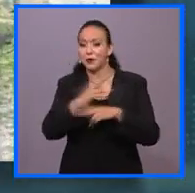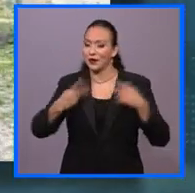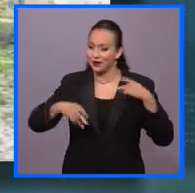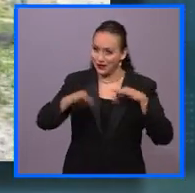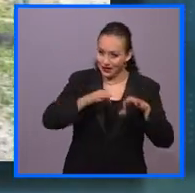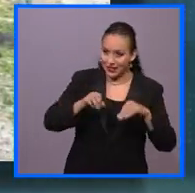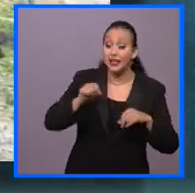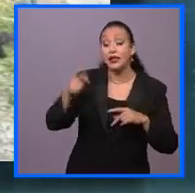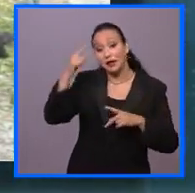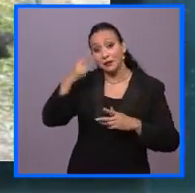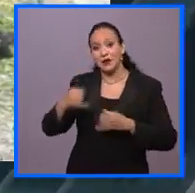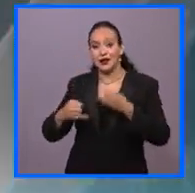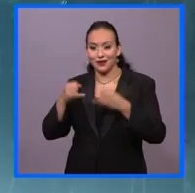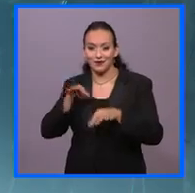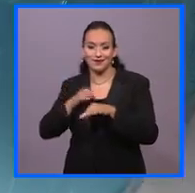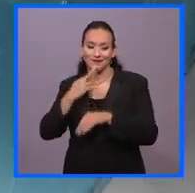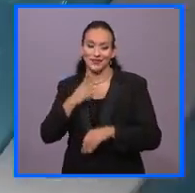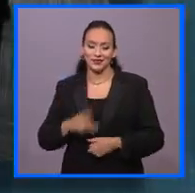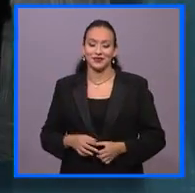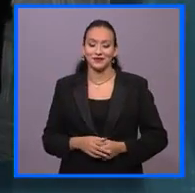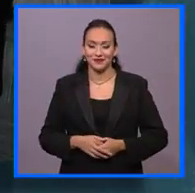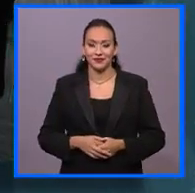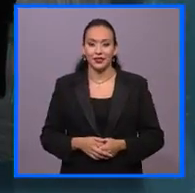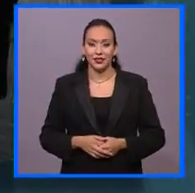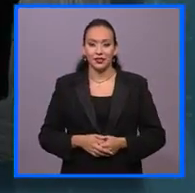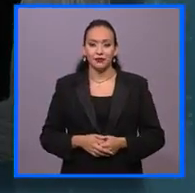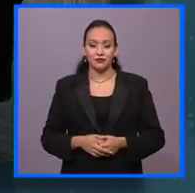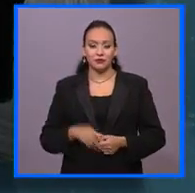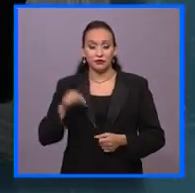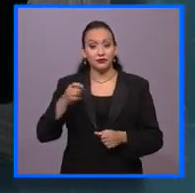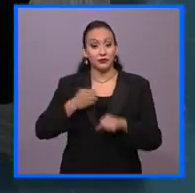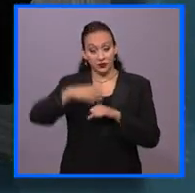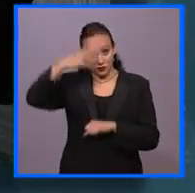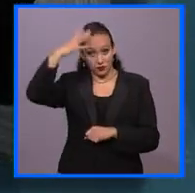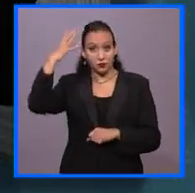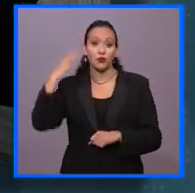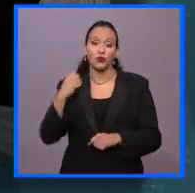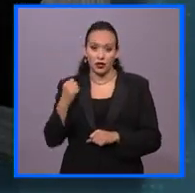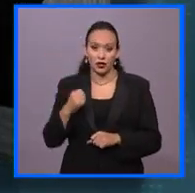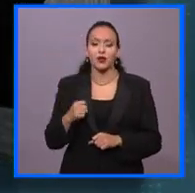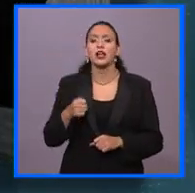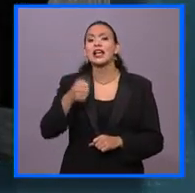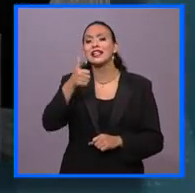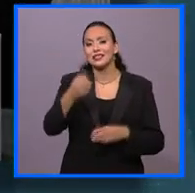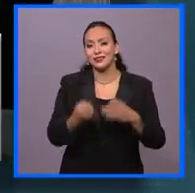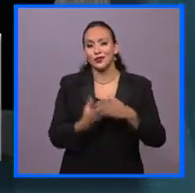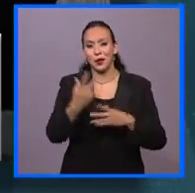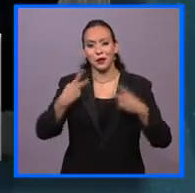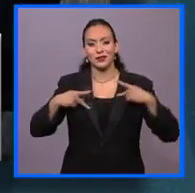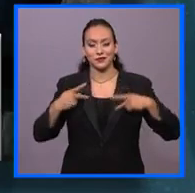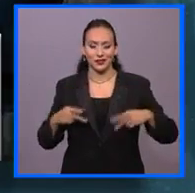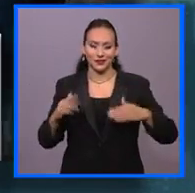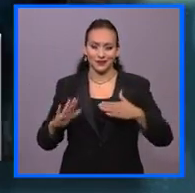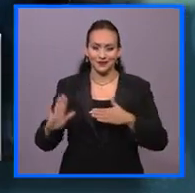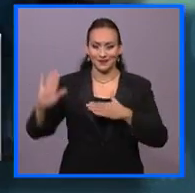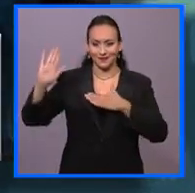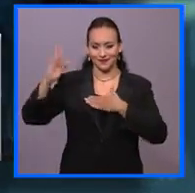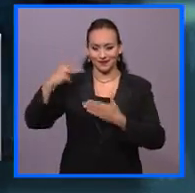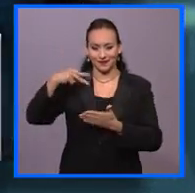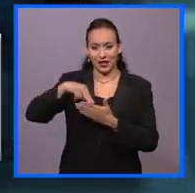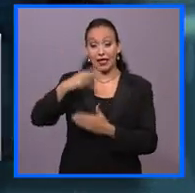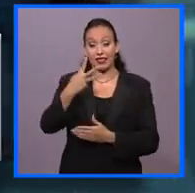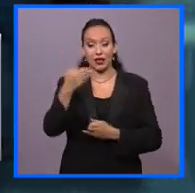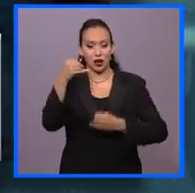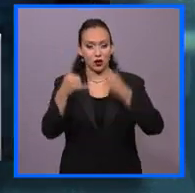trabajadores como de los justiciables. En Morelos tomaron protesta 6 nuevas personas juzgadoras, 3 juezas